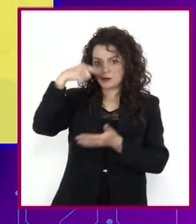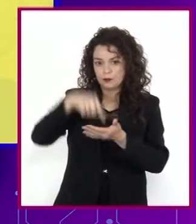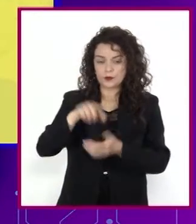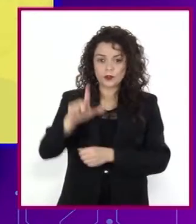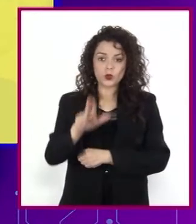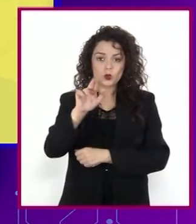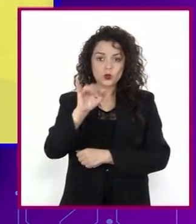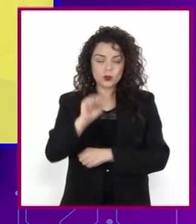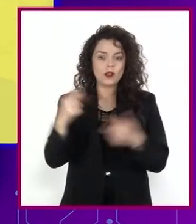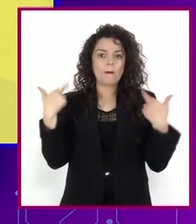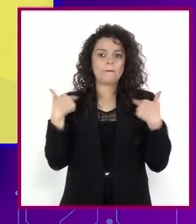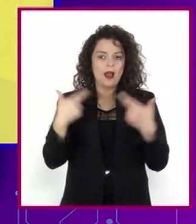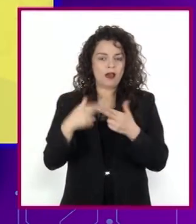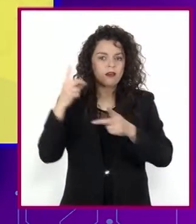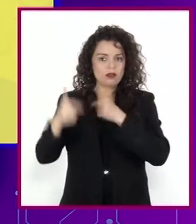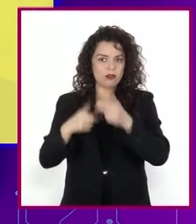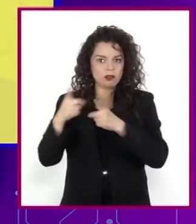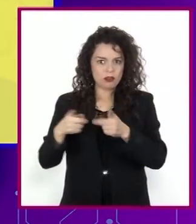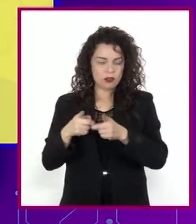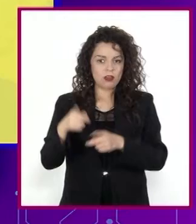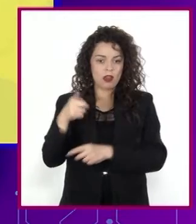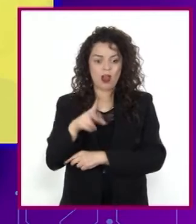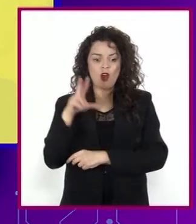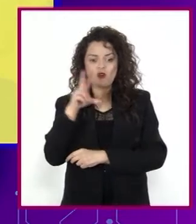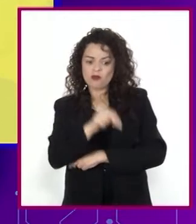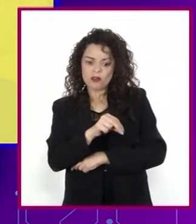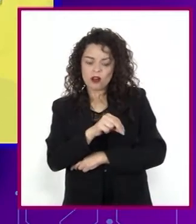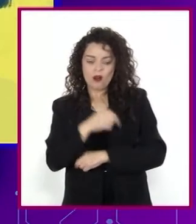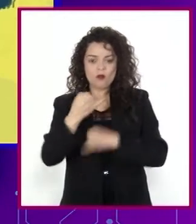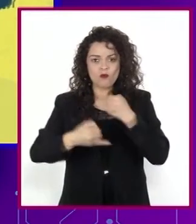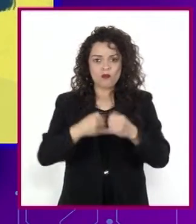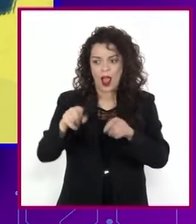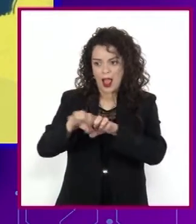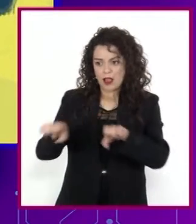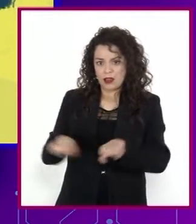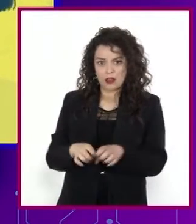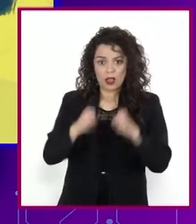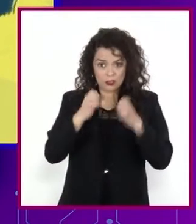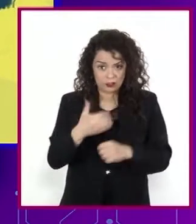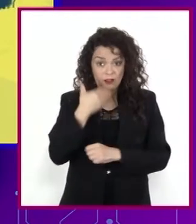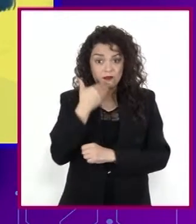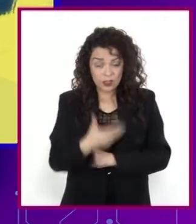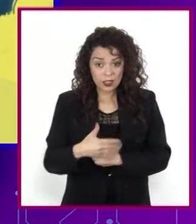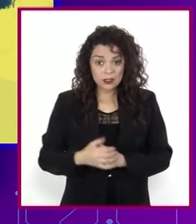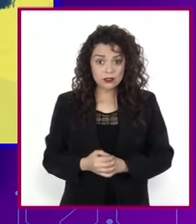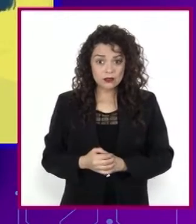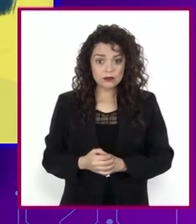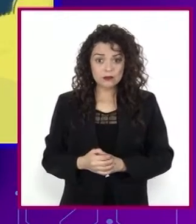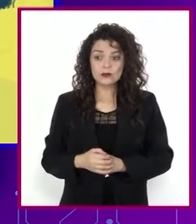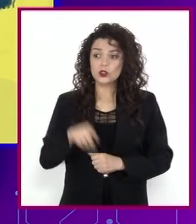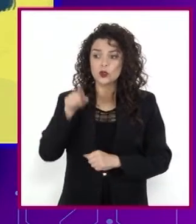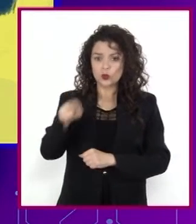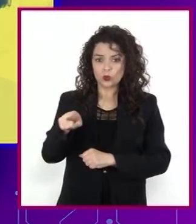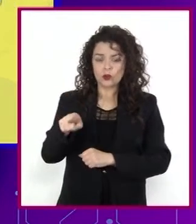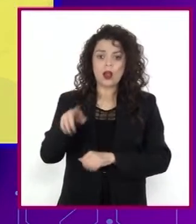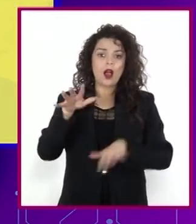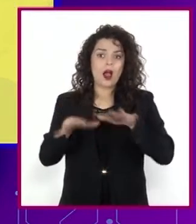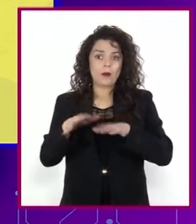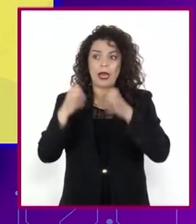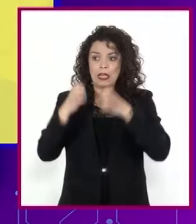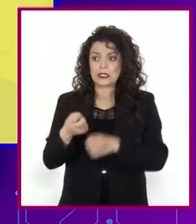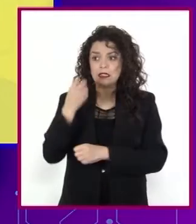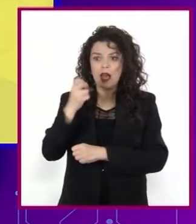deportes se negaran a que Macarena juegue en su equipo? ¿Alguna vez has estado en una situación similar?